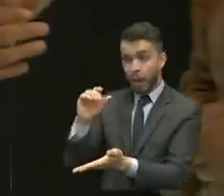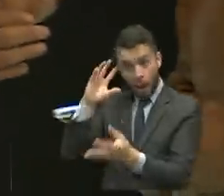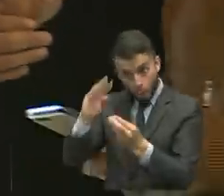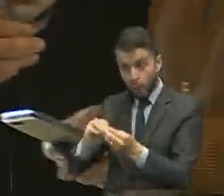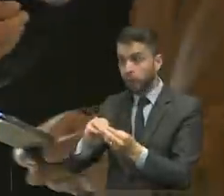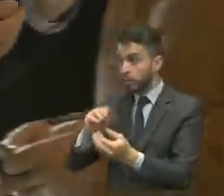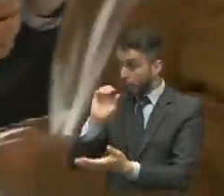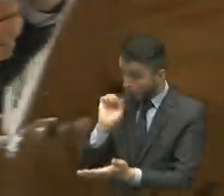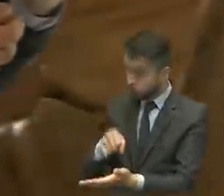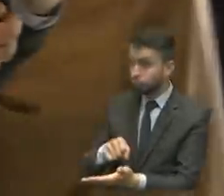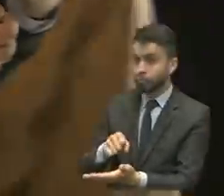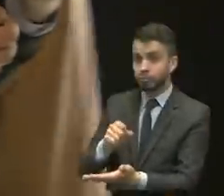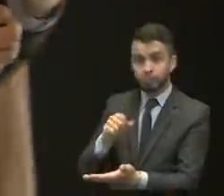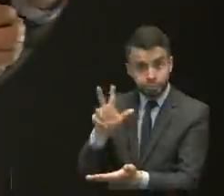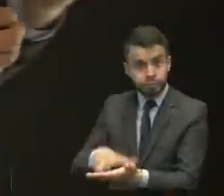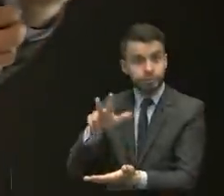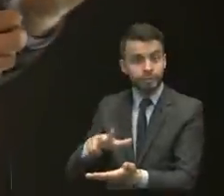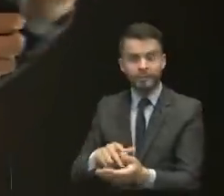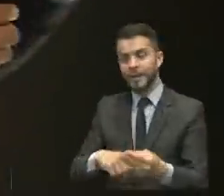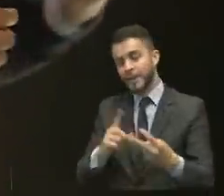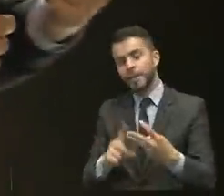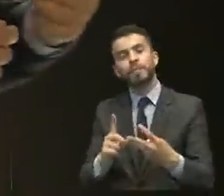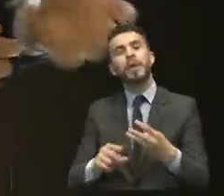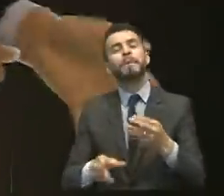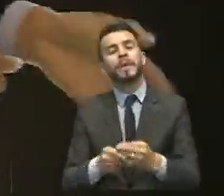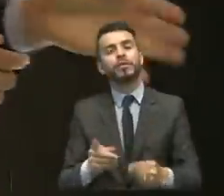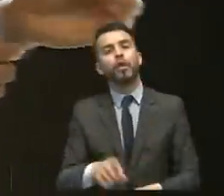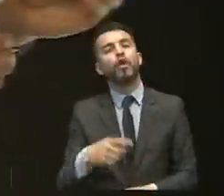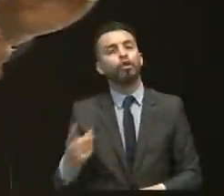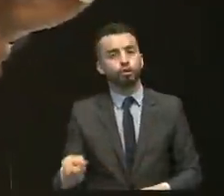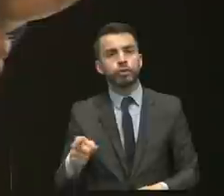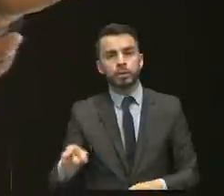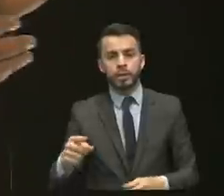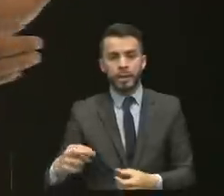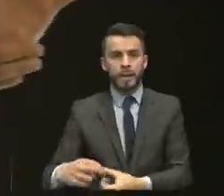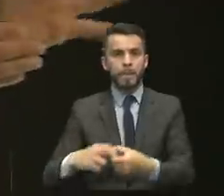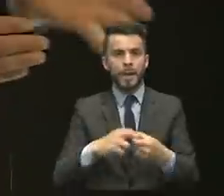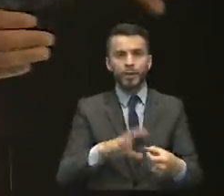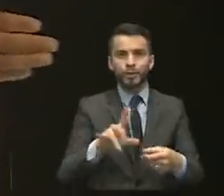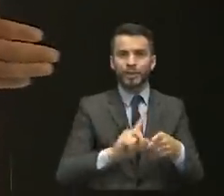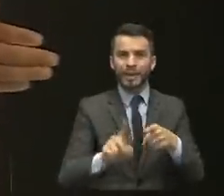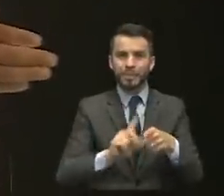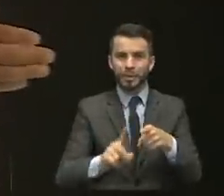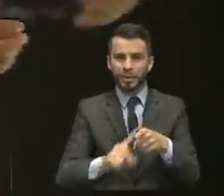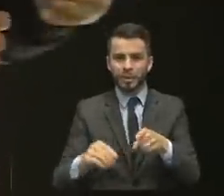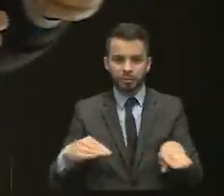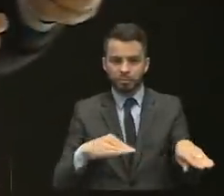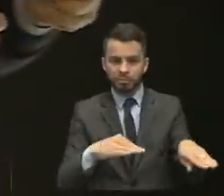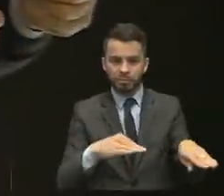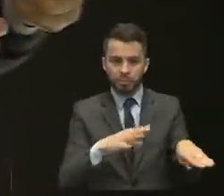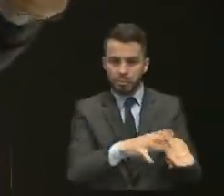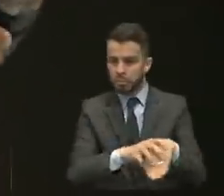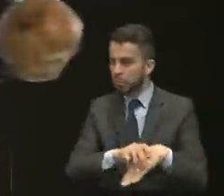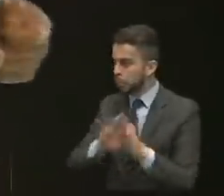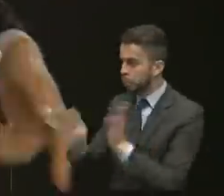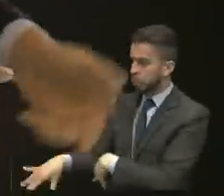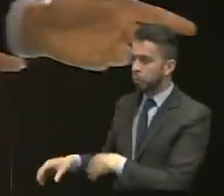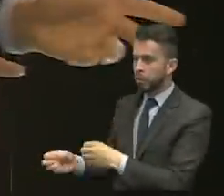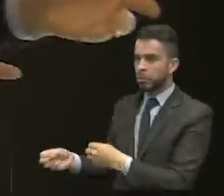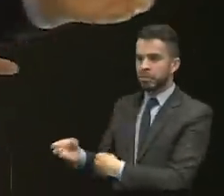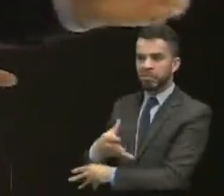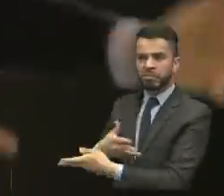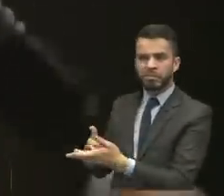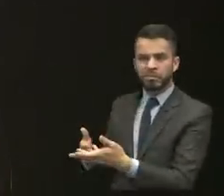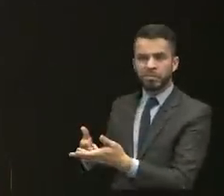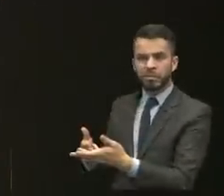a pasar con los medios de transporte alternativos, los provisionales, los que vienen trabajando por la carrera séptima? ¿Y se va a implementar un modelo ecológico de